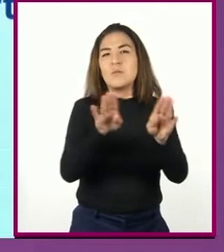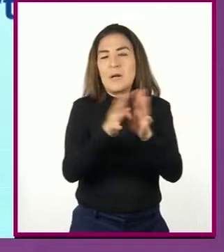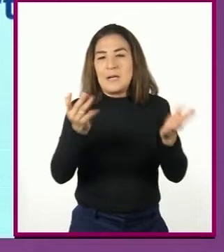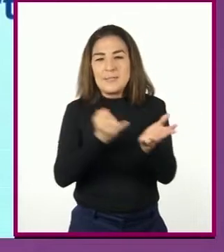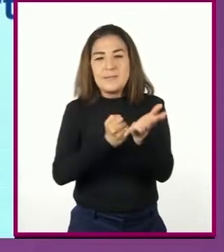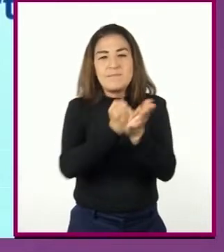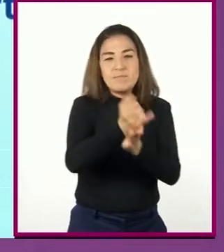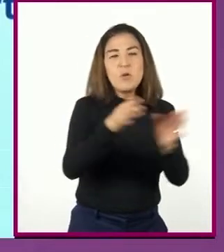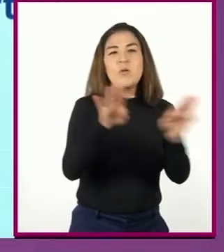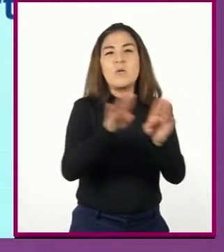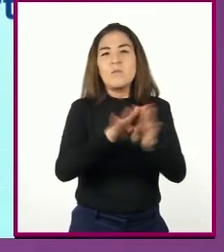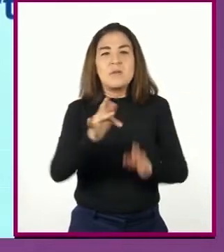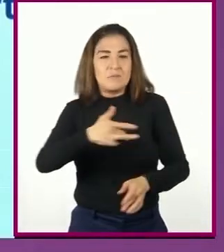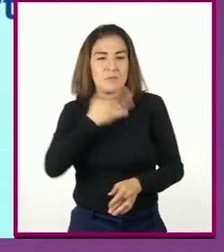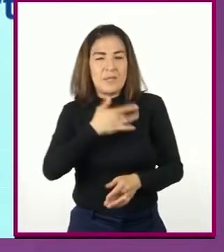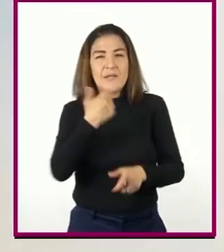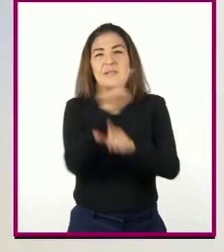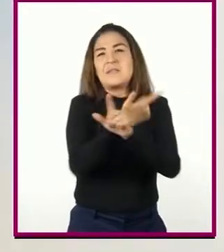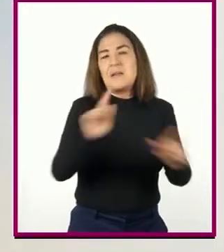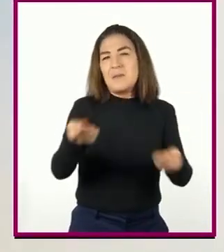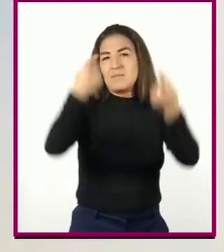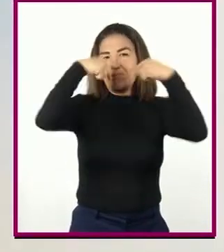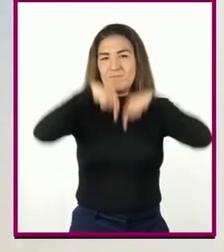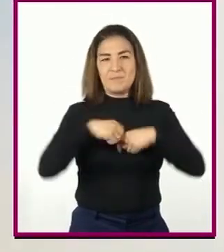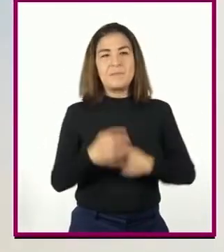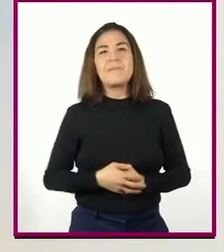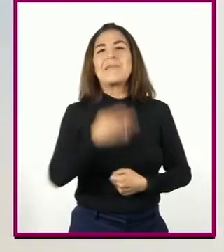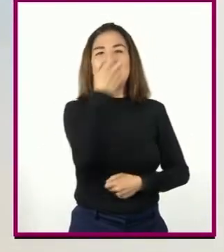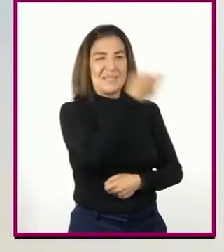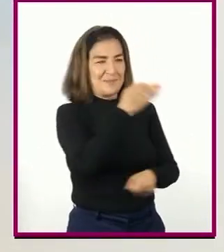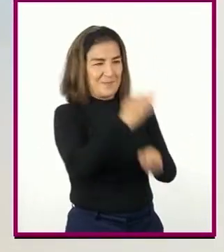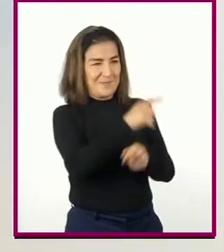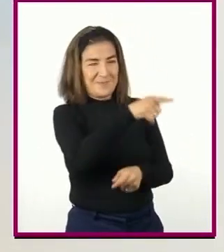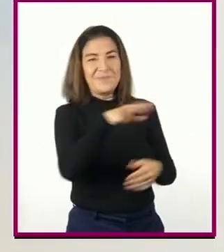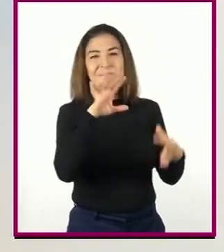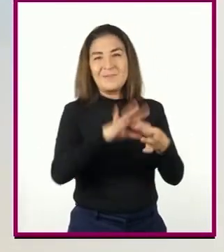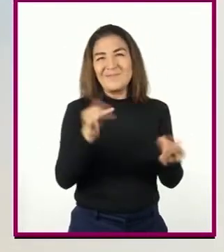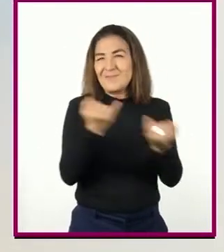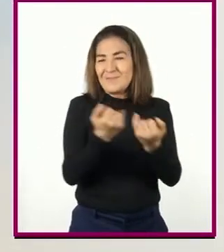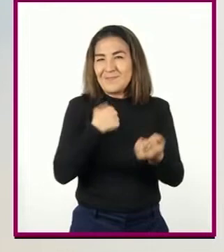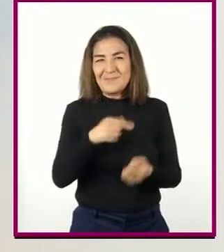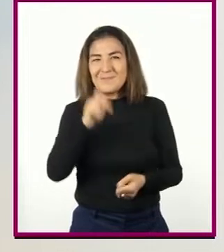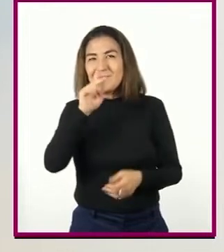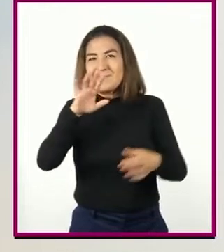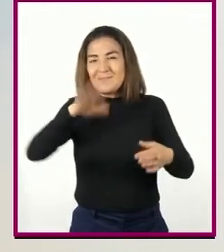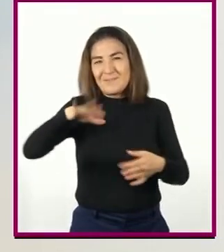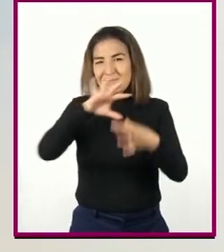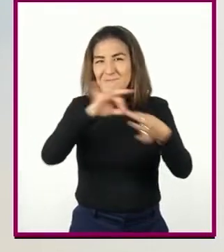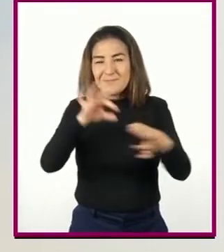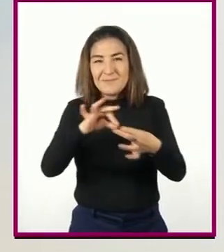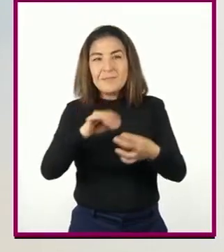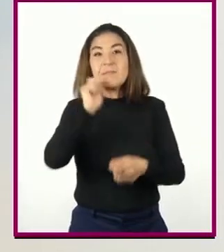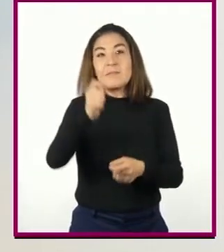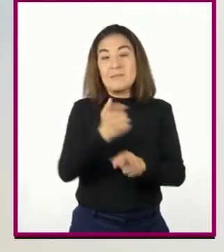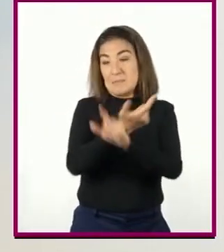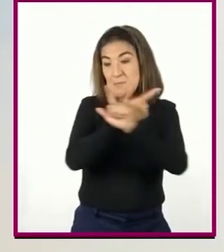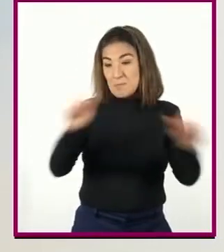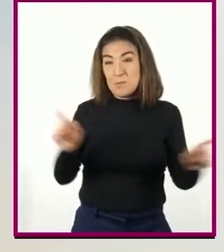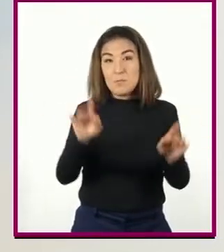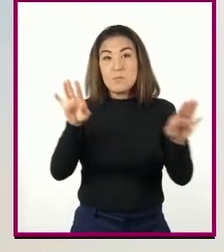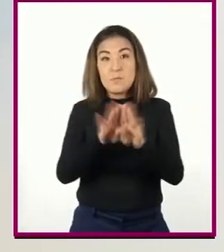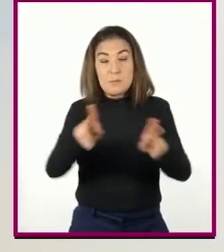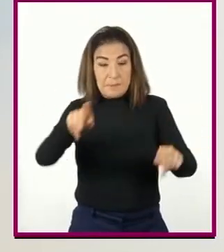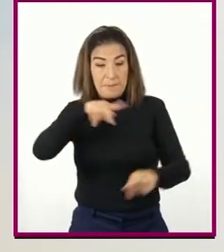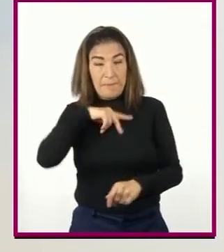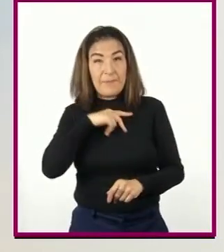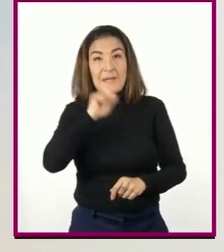o exteriorizar la libertad interior. Justamente, como mencioné, la libertad, además de ser una cualidad